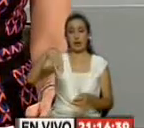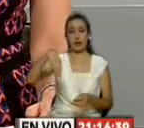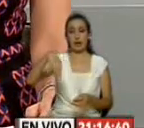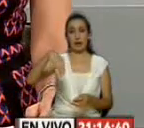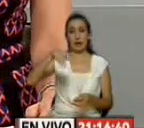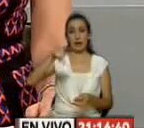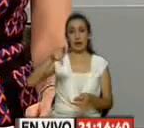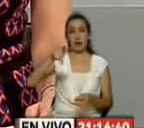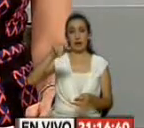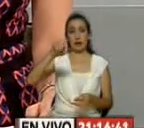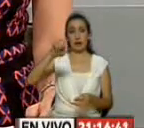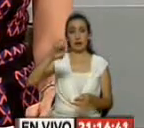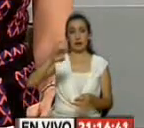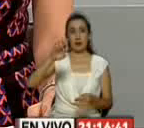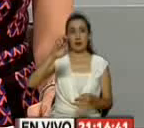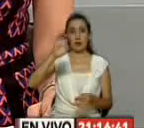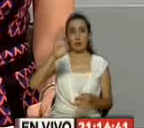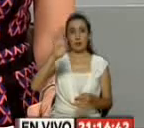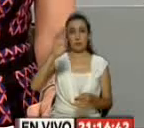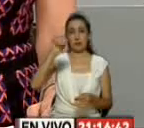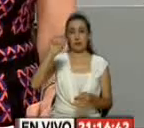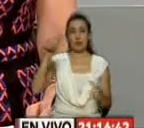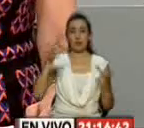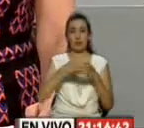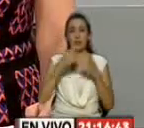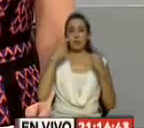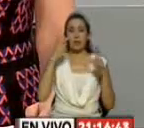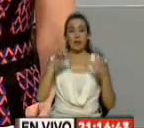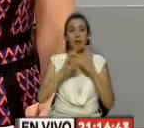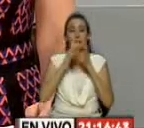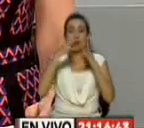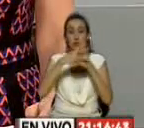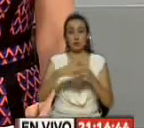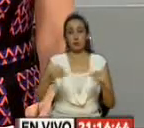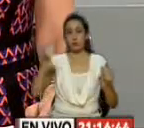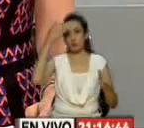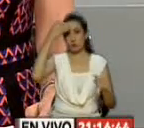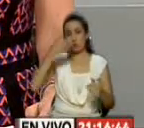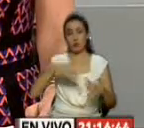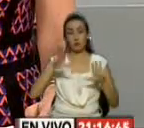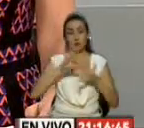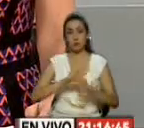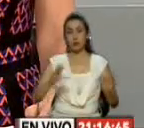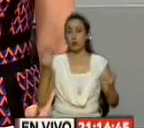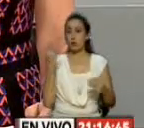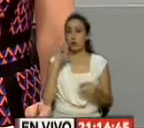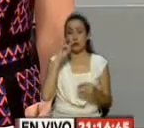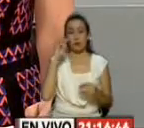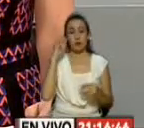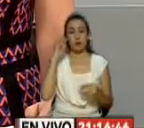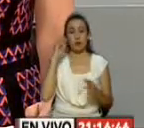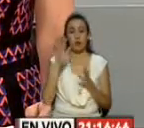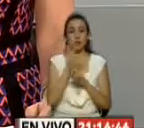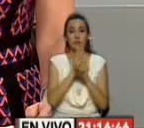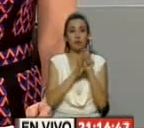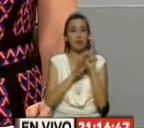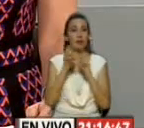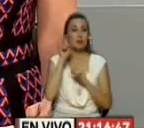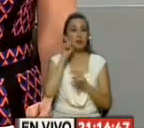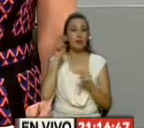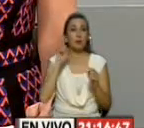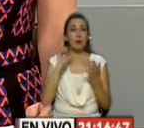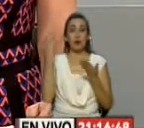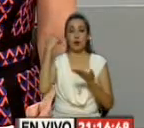una resolución para condenar agresiones sexuales a los menores de edad e insiste en la necesidad de articular